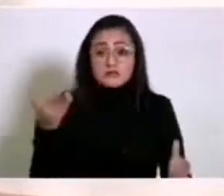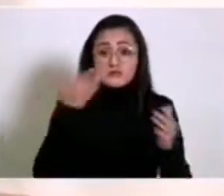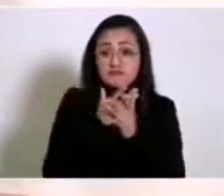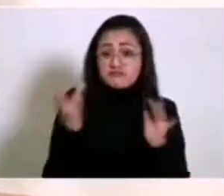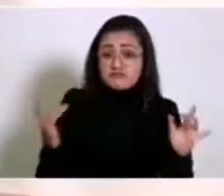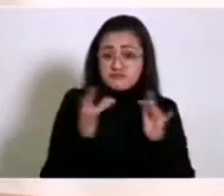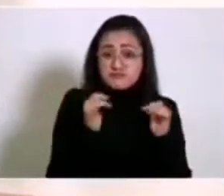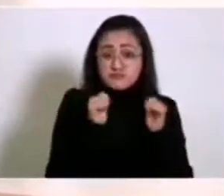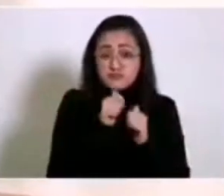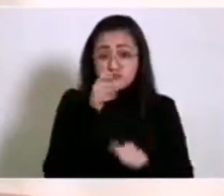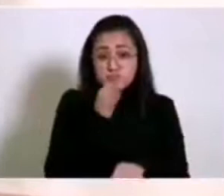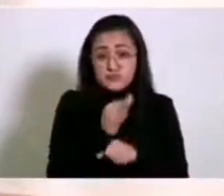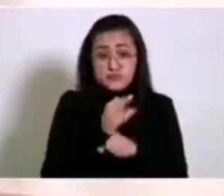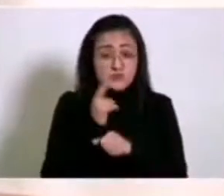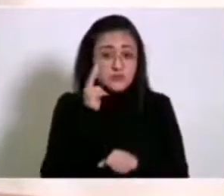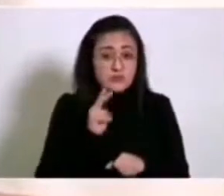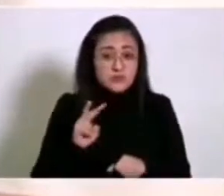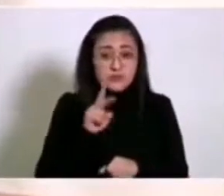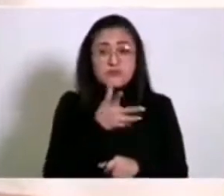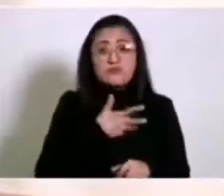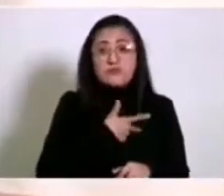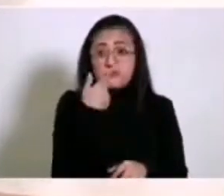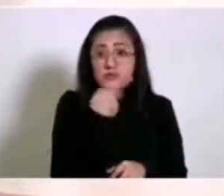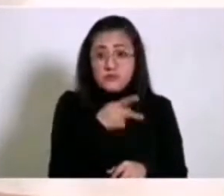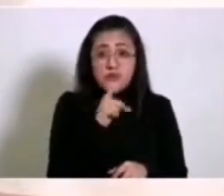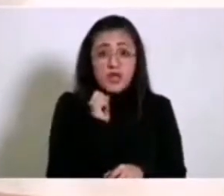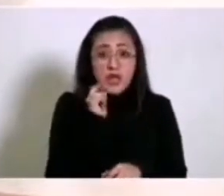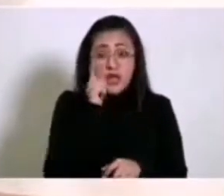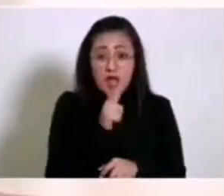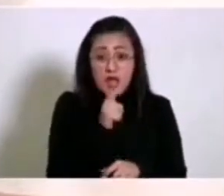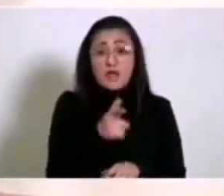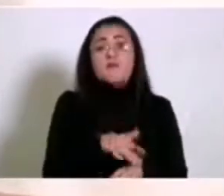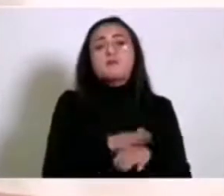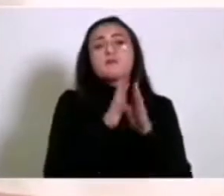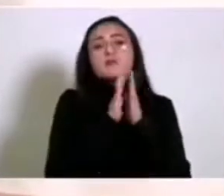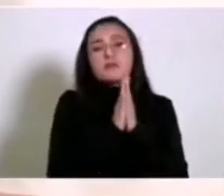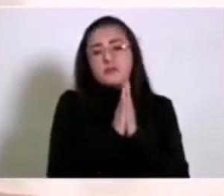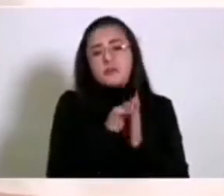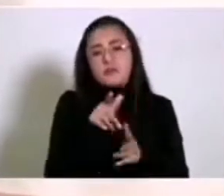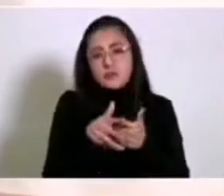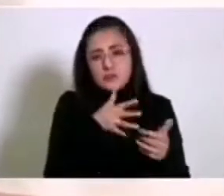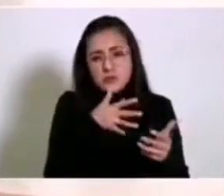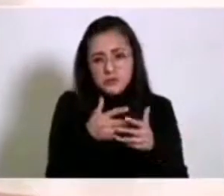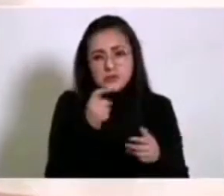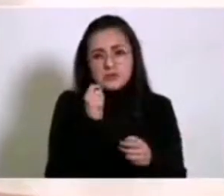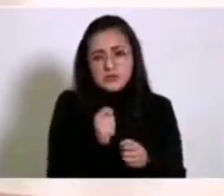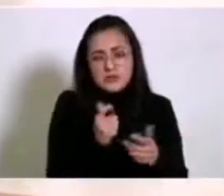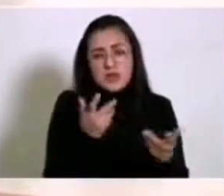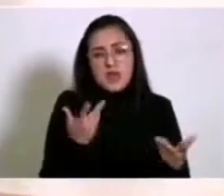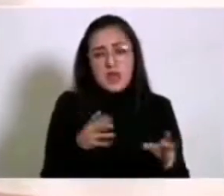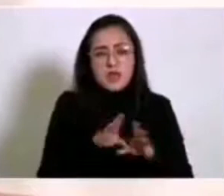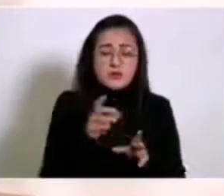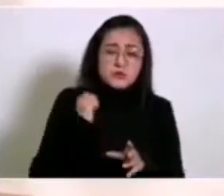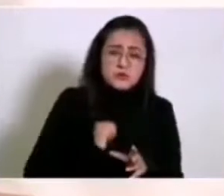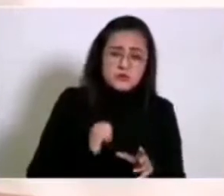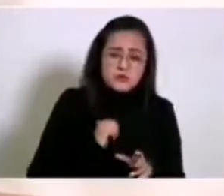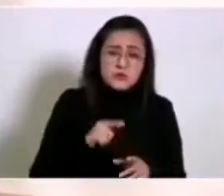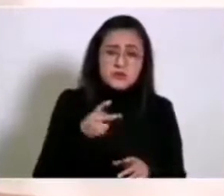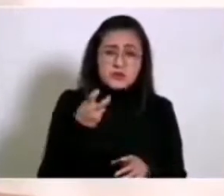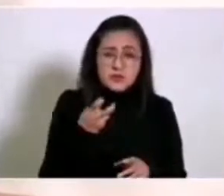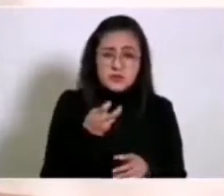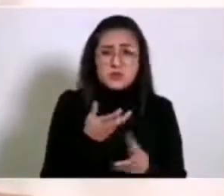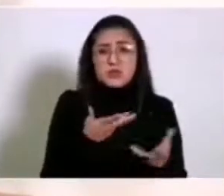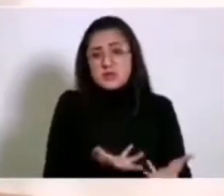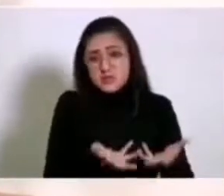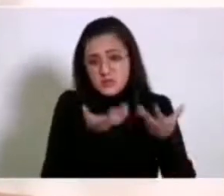en contacto con estas colecciones que tengan en su poder alguna de ellas de estas obras que forman parte de los acervos estatales y